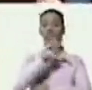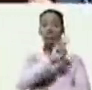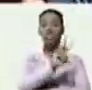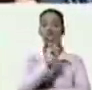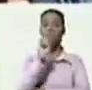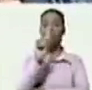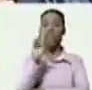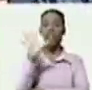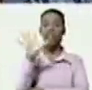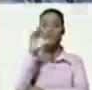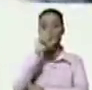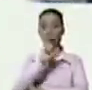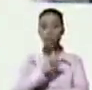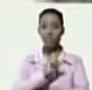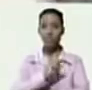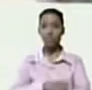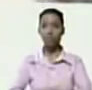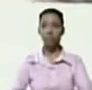225 años